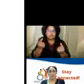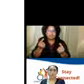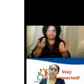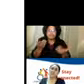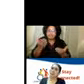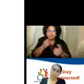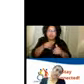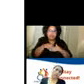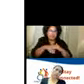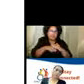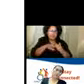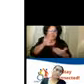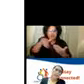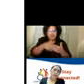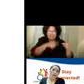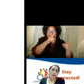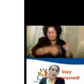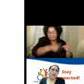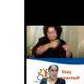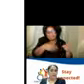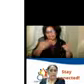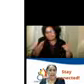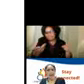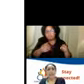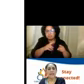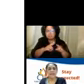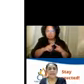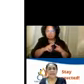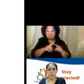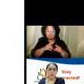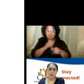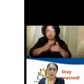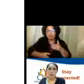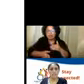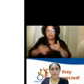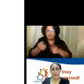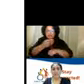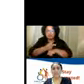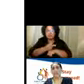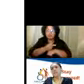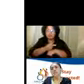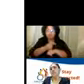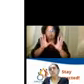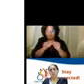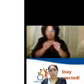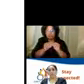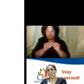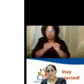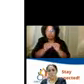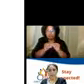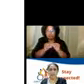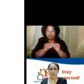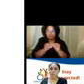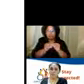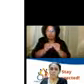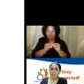otras opciones para poder hacer preguntas durante el seminario web del día de hoy. Por fin, al último, después del